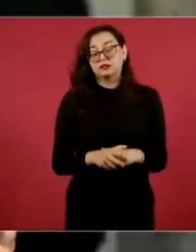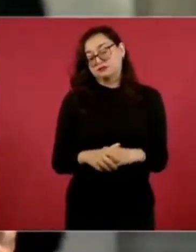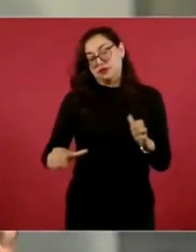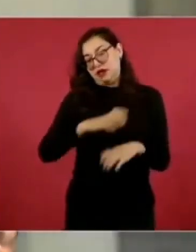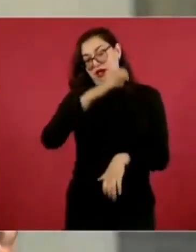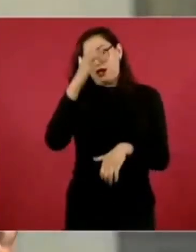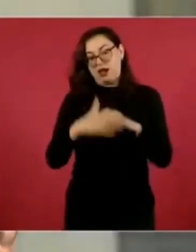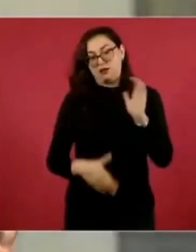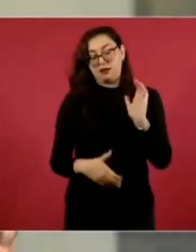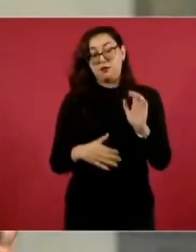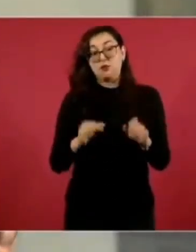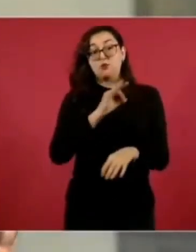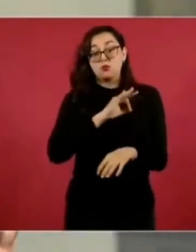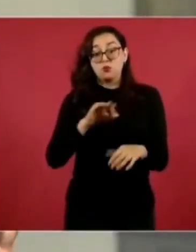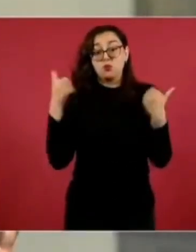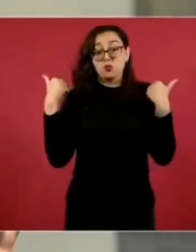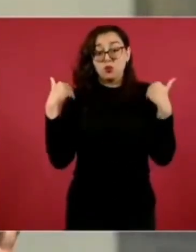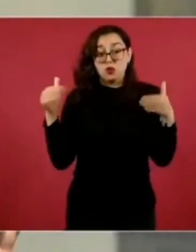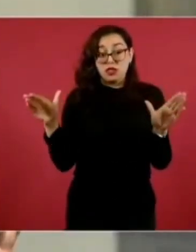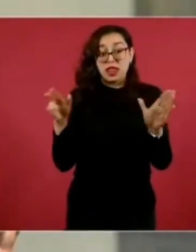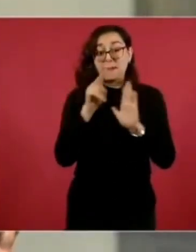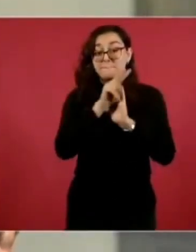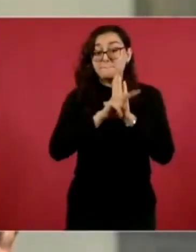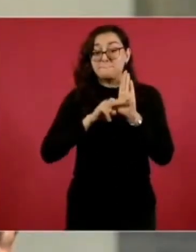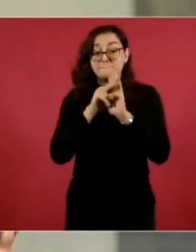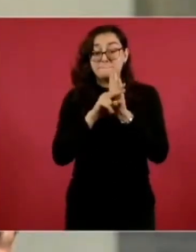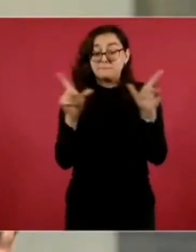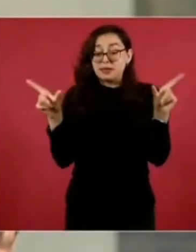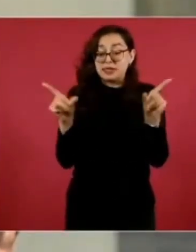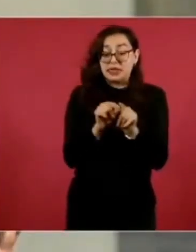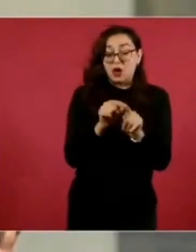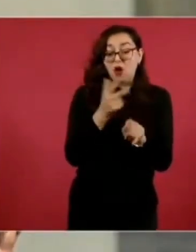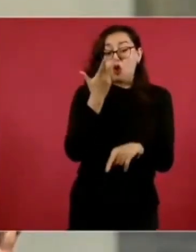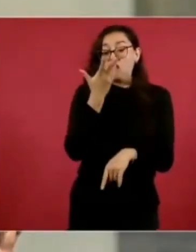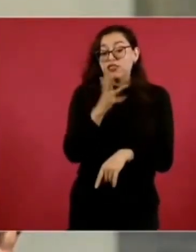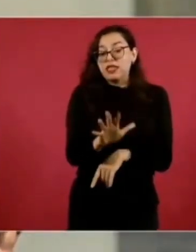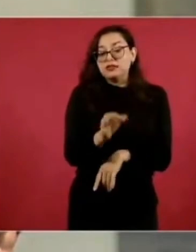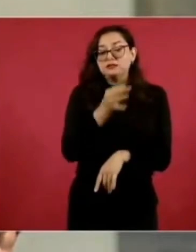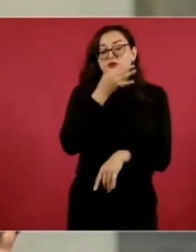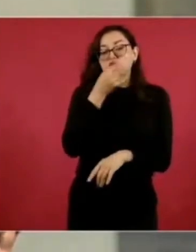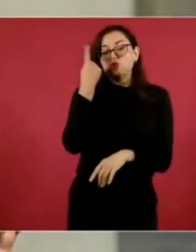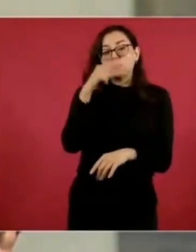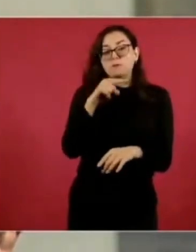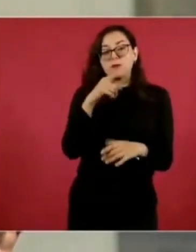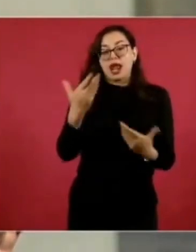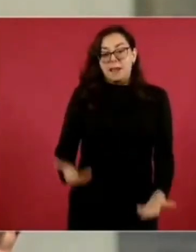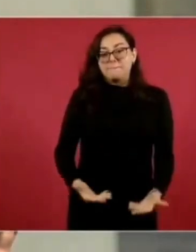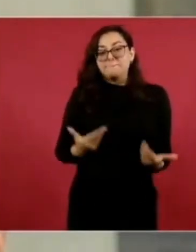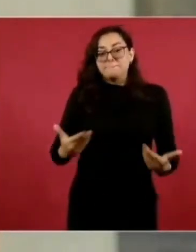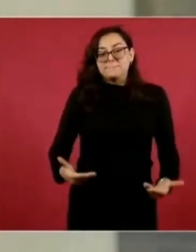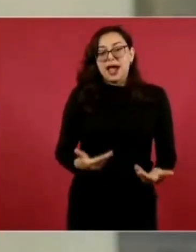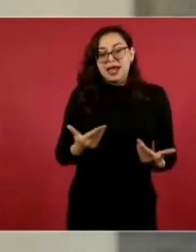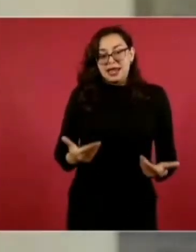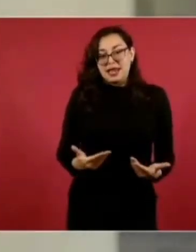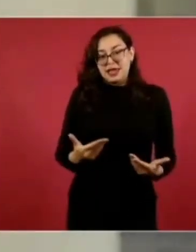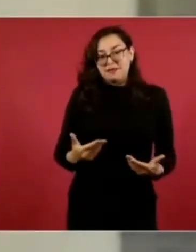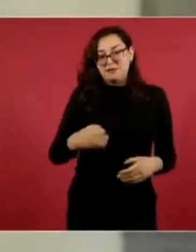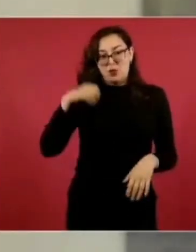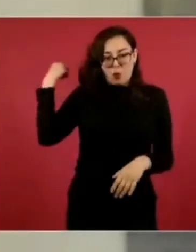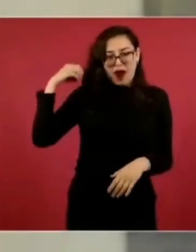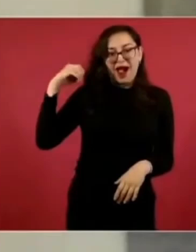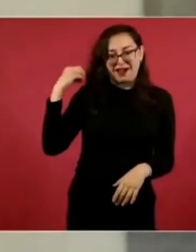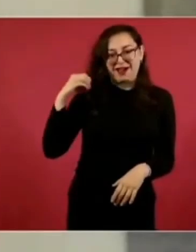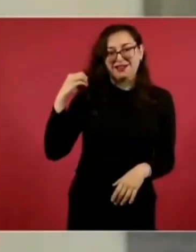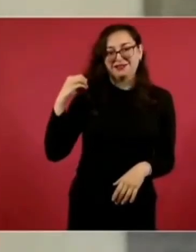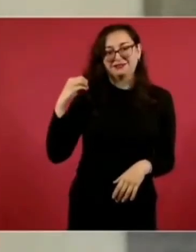traer 10 minutos de los bailes más importantes que tenemos en Oaxaca como agradecimiento a todo lo que hizo usted por nuestro estado.